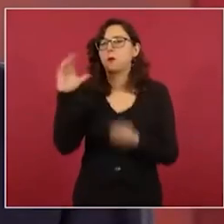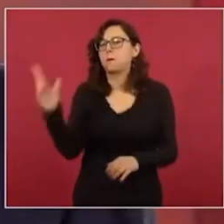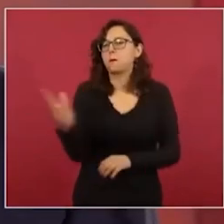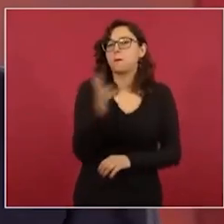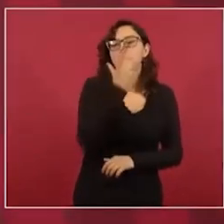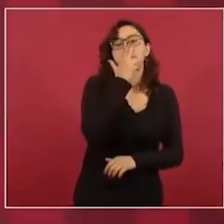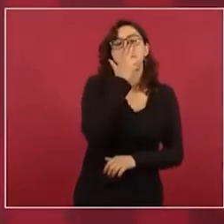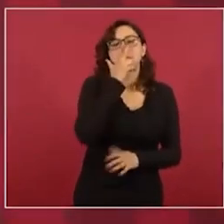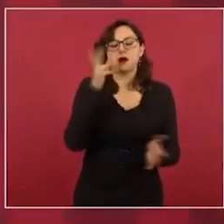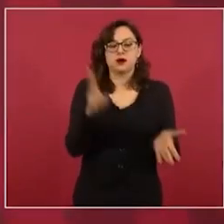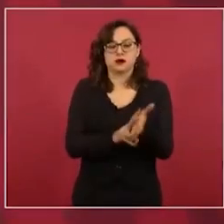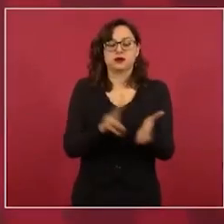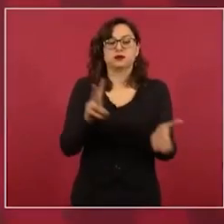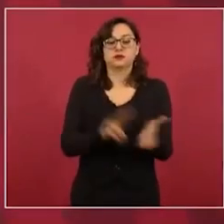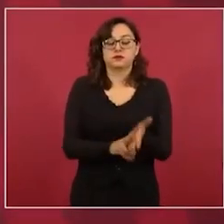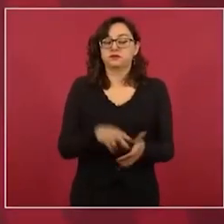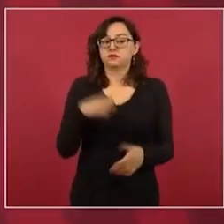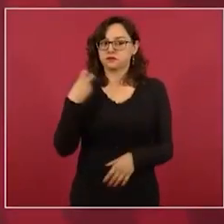los últimos tiempos.